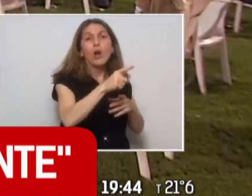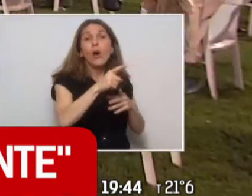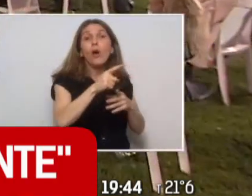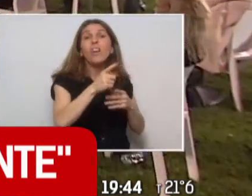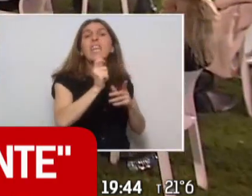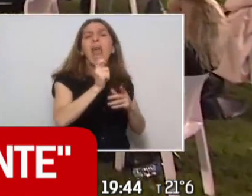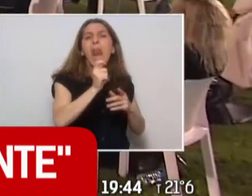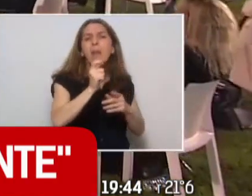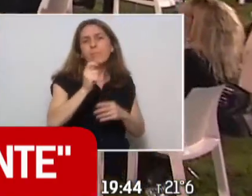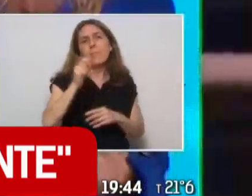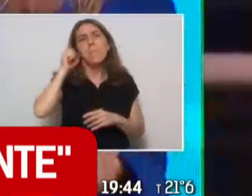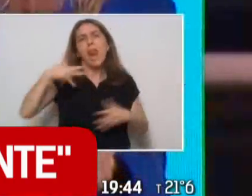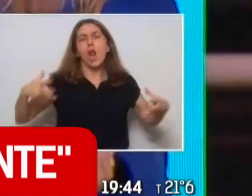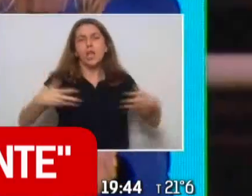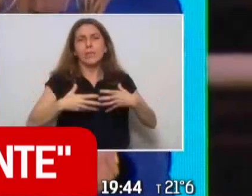peronismo.